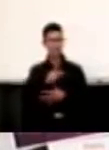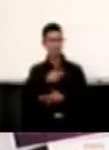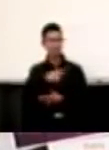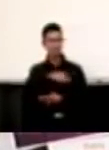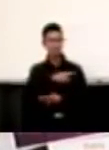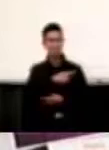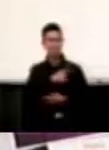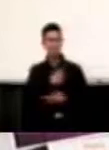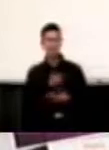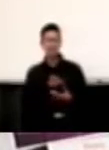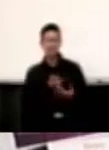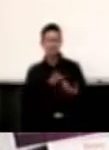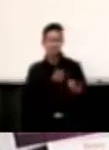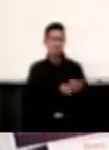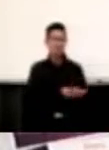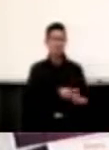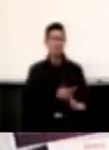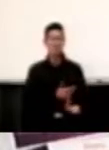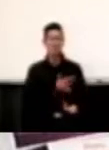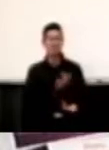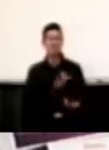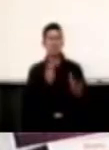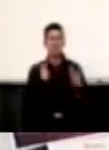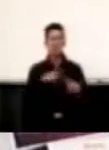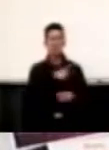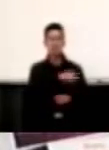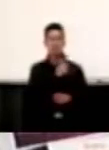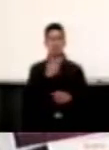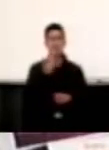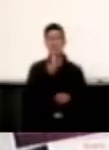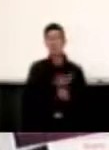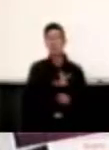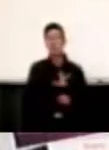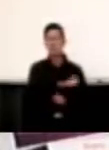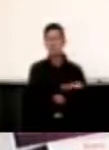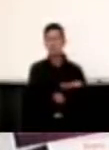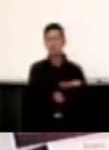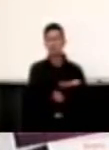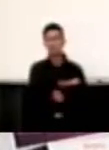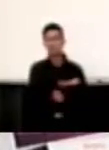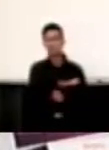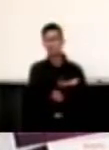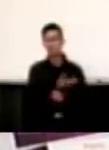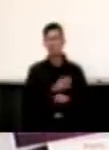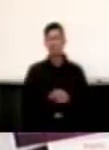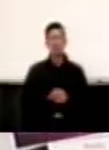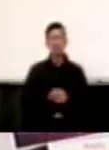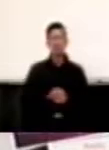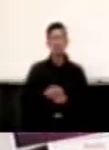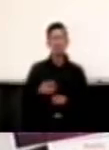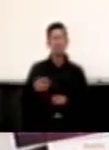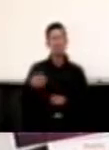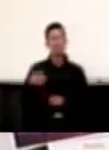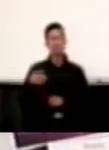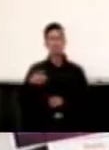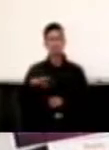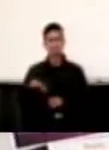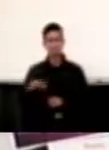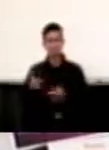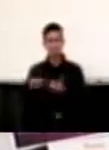El hecho de que, ya lo muestra el libro y lo documentaba el doctor Daniel, los sistemas de